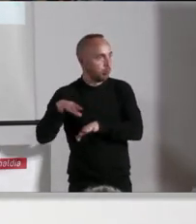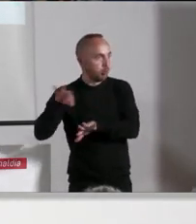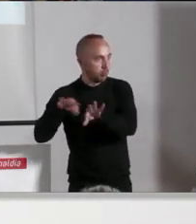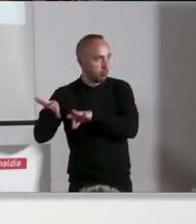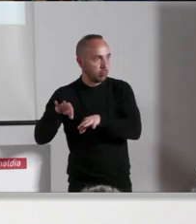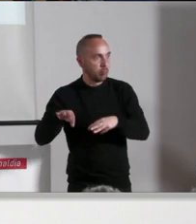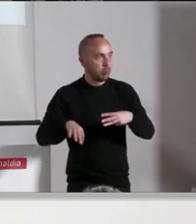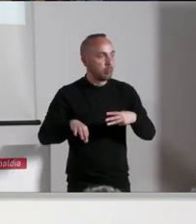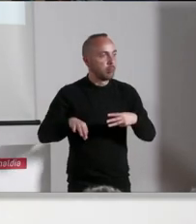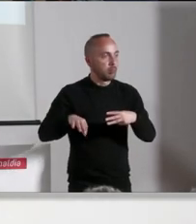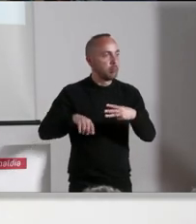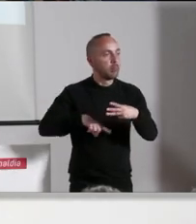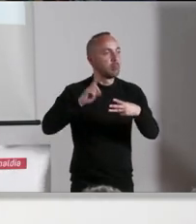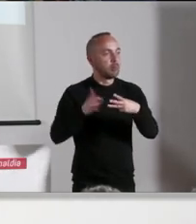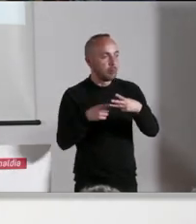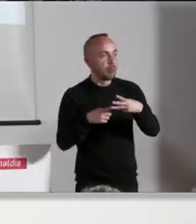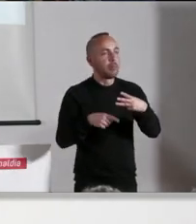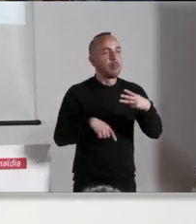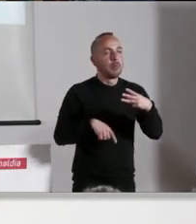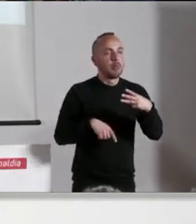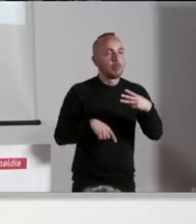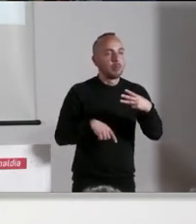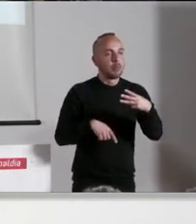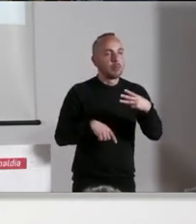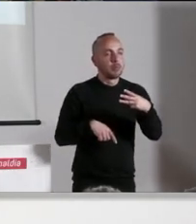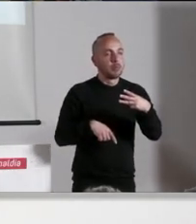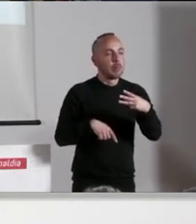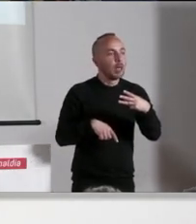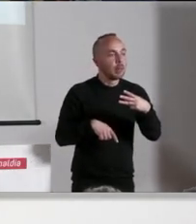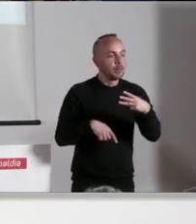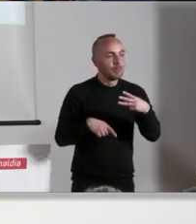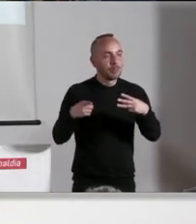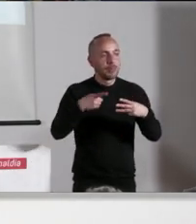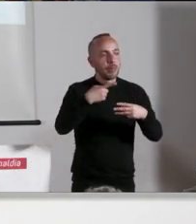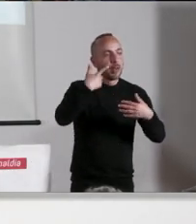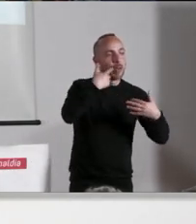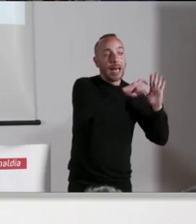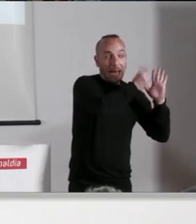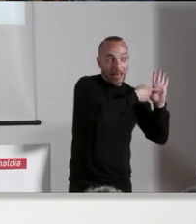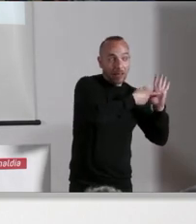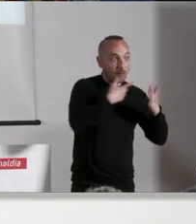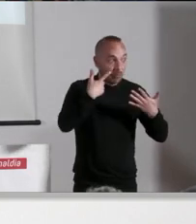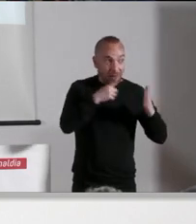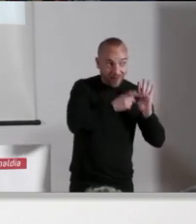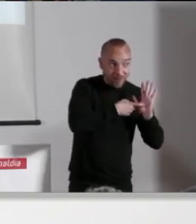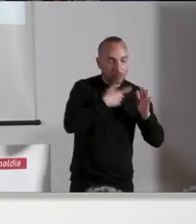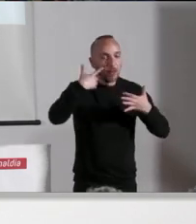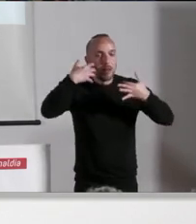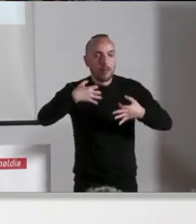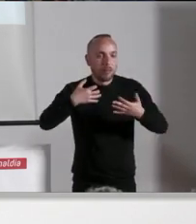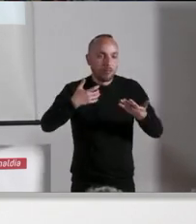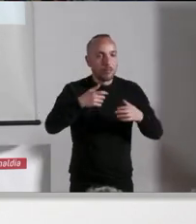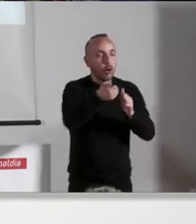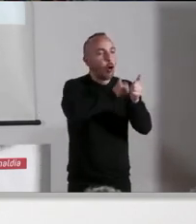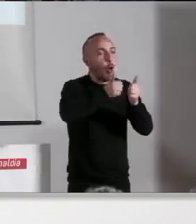y último punto, conseguir que la previsible nueva ley tenga en cuenta la realidad de nuestro proyecto siendo pioneras. Nos gustaría que fuese